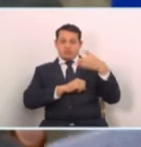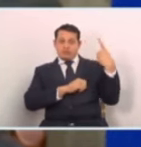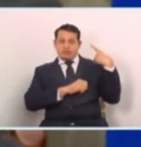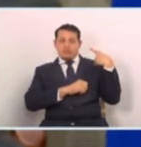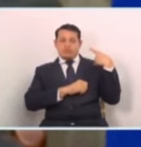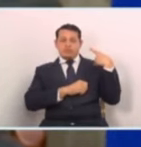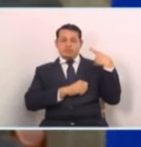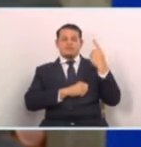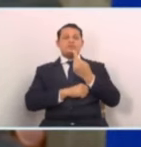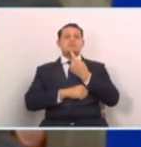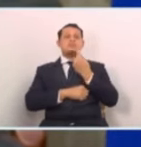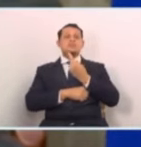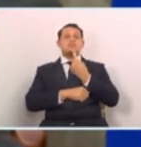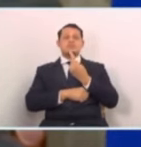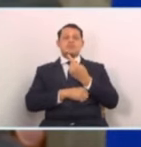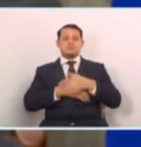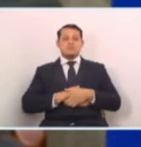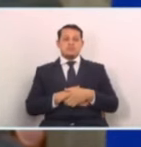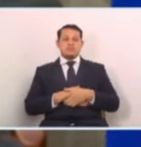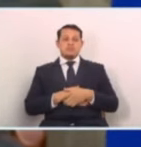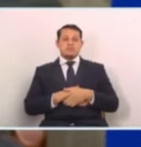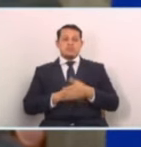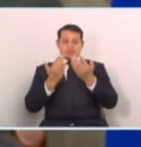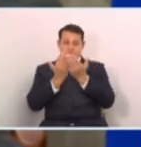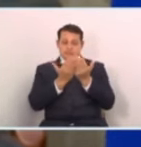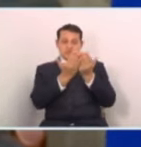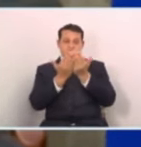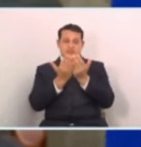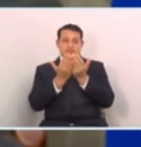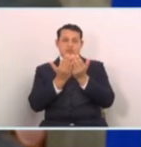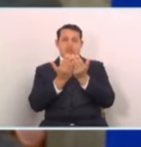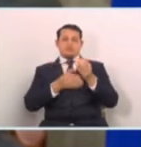junta directiva, quienes, y lo leo,